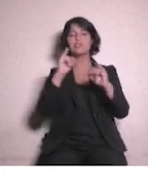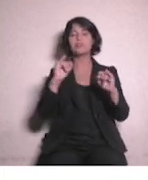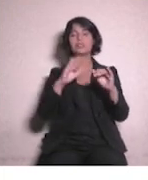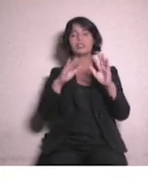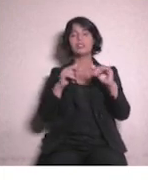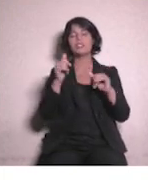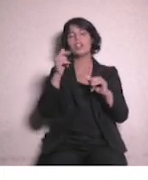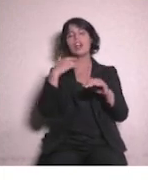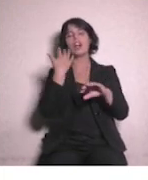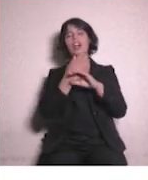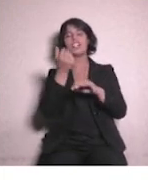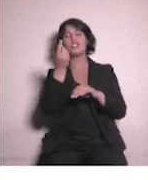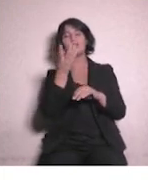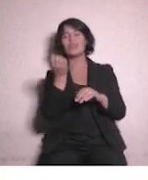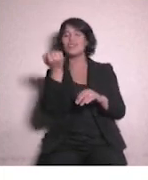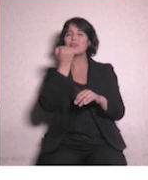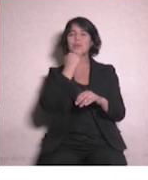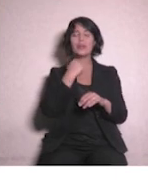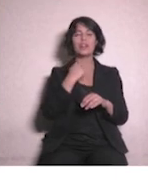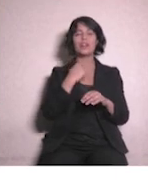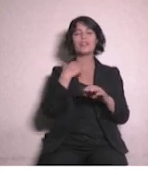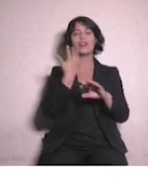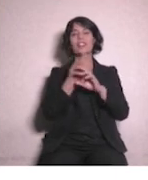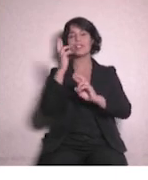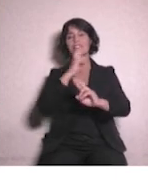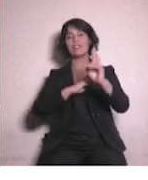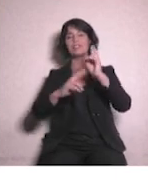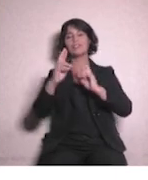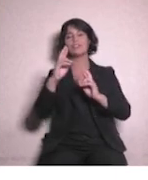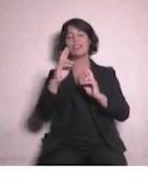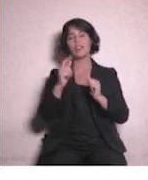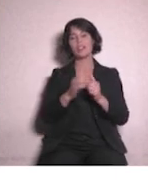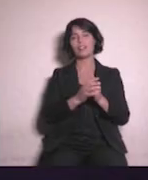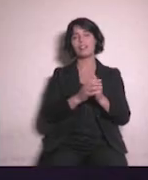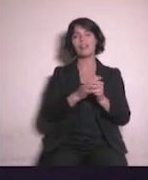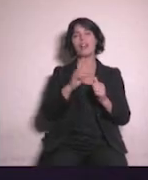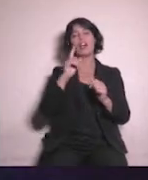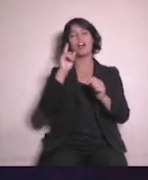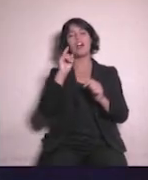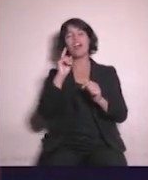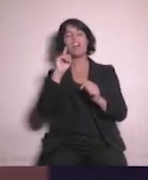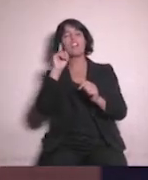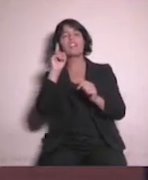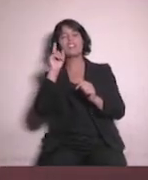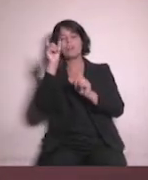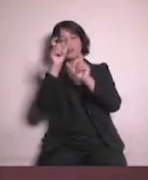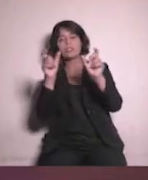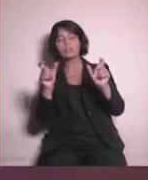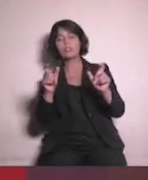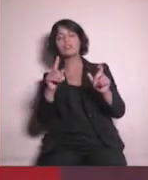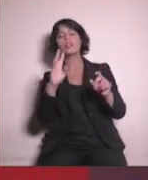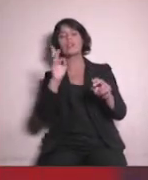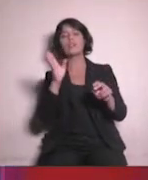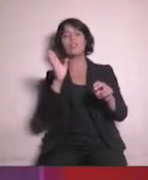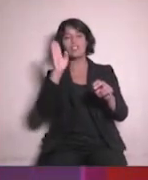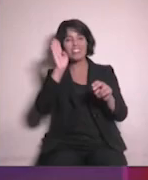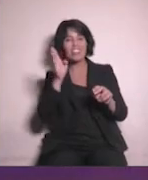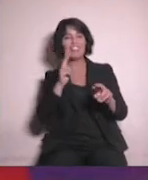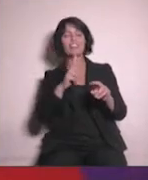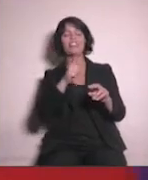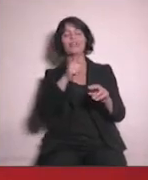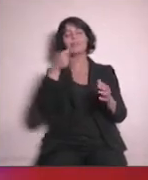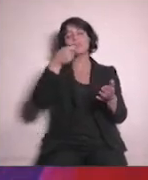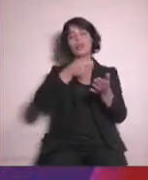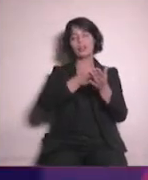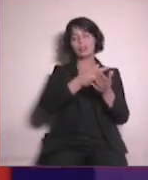número incorrecto, tenemos que buscar y asociar a qué cliente es ese pago. De hecho, la comisión de